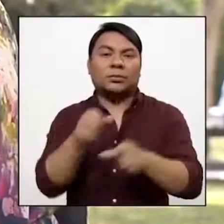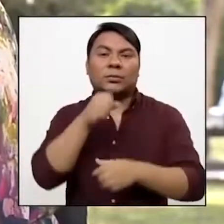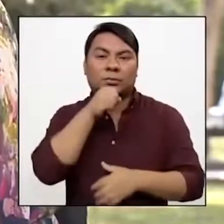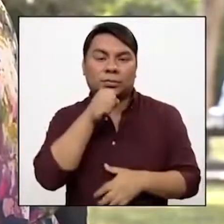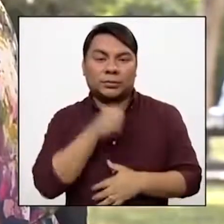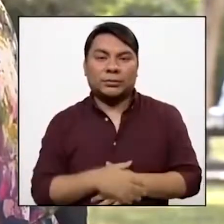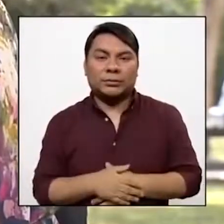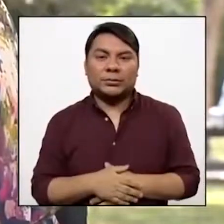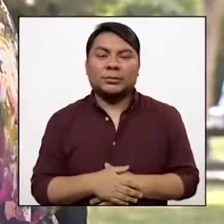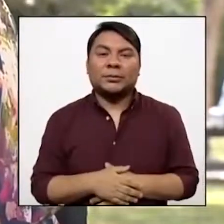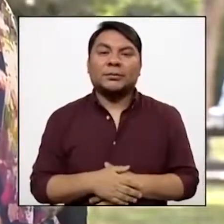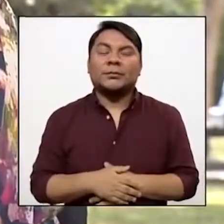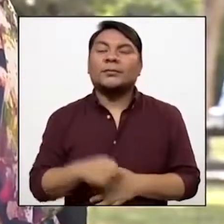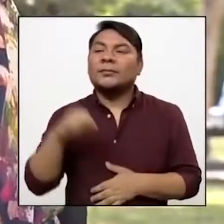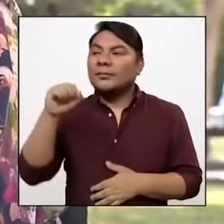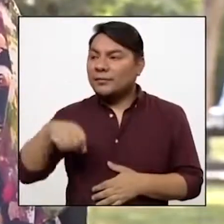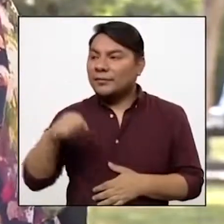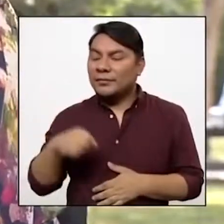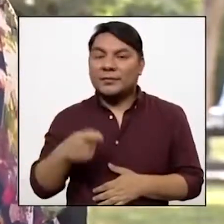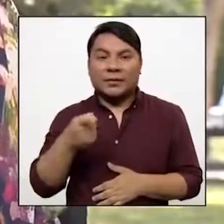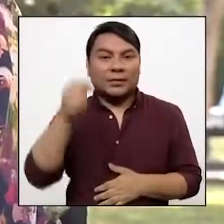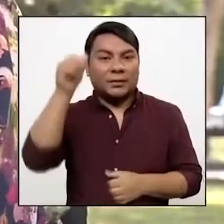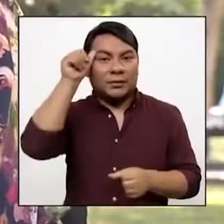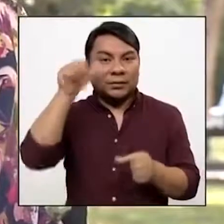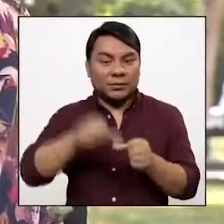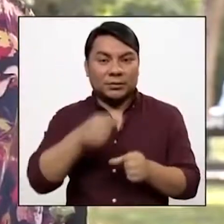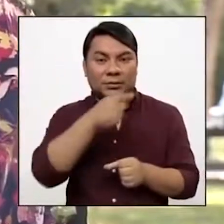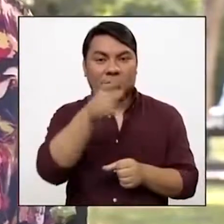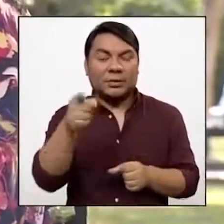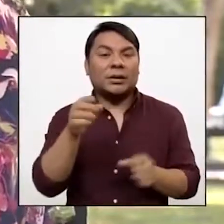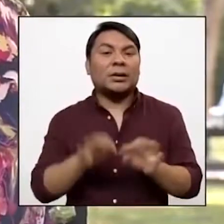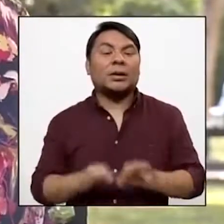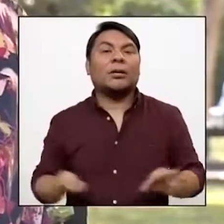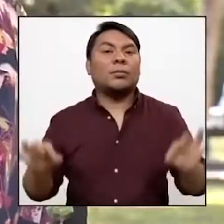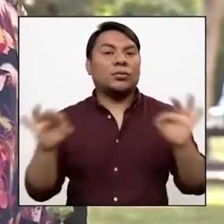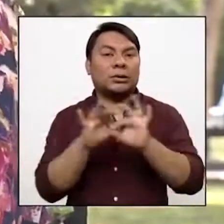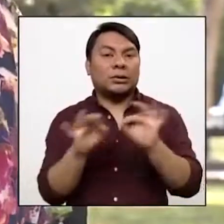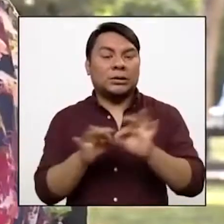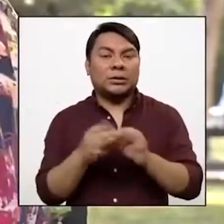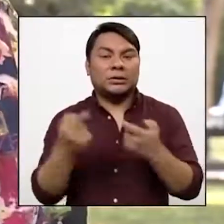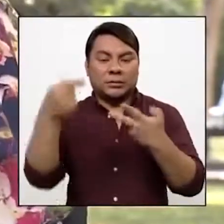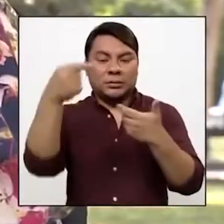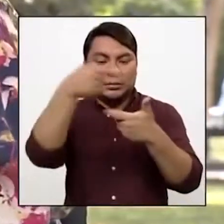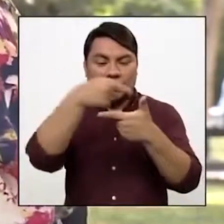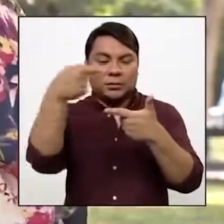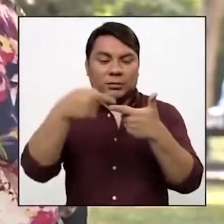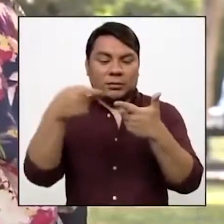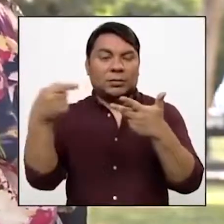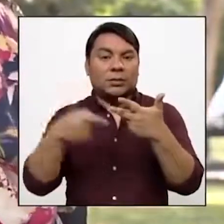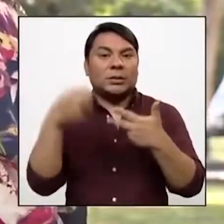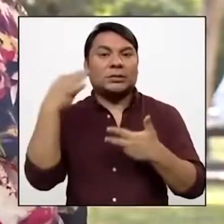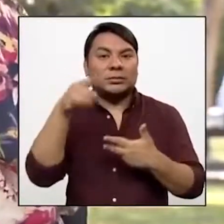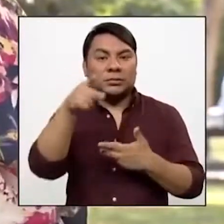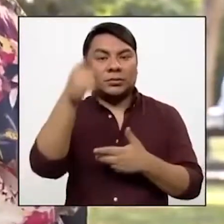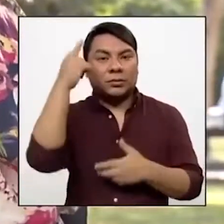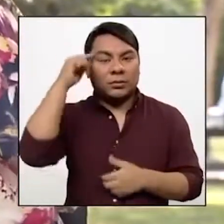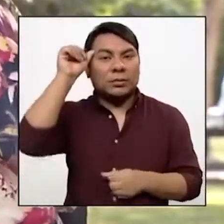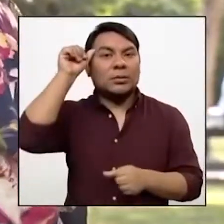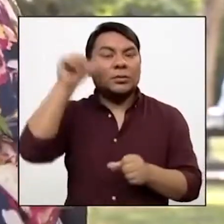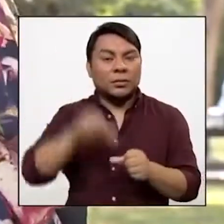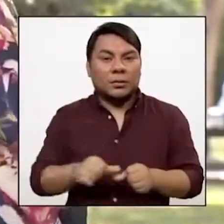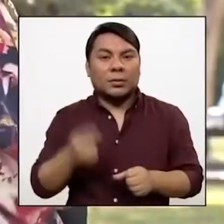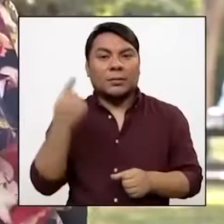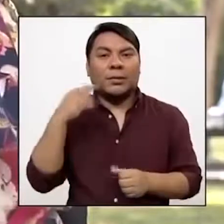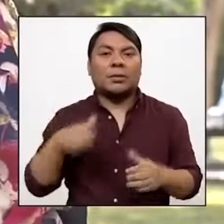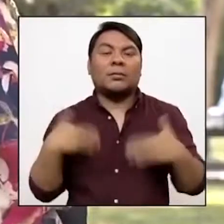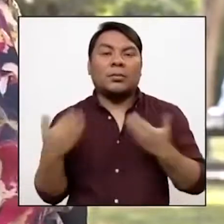verdad, entonces vamos a recalcarle a nuestros televidentes cuáles serían los principales puntos que debemos de tener siempre presentes